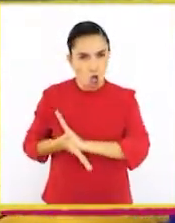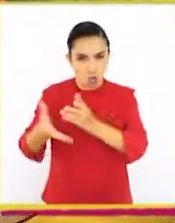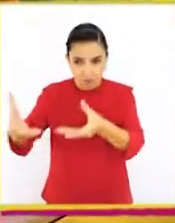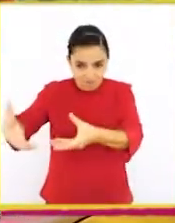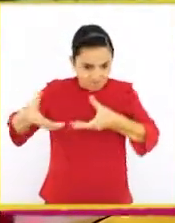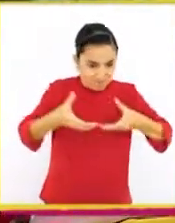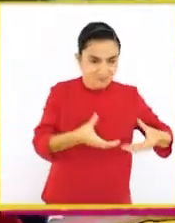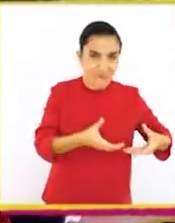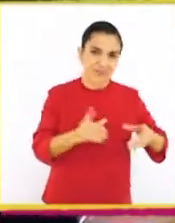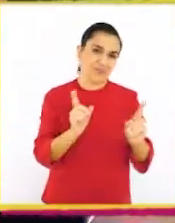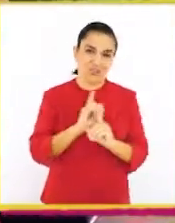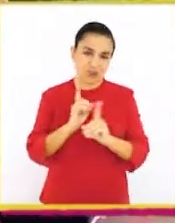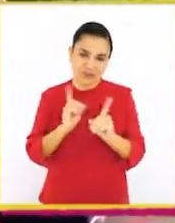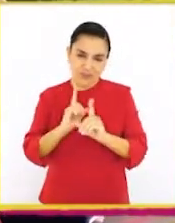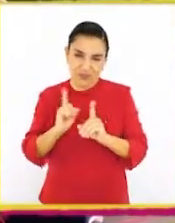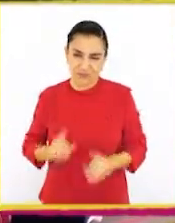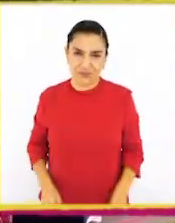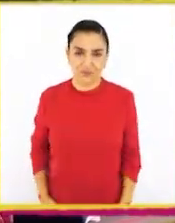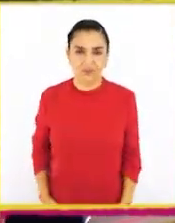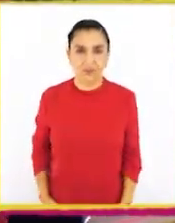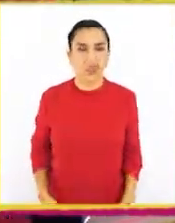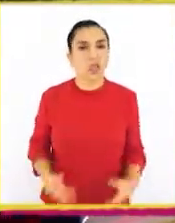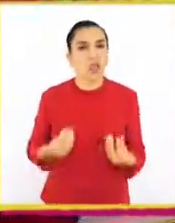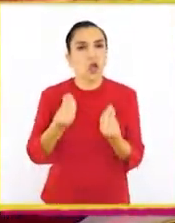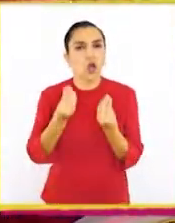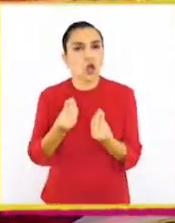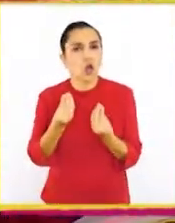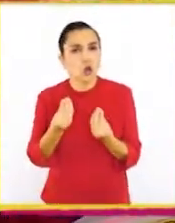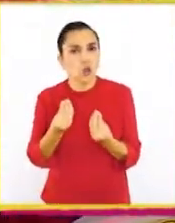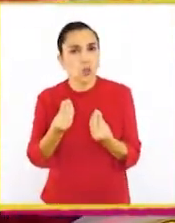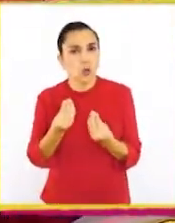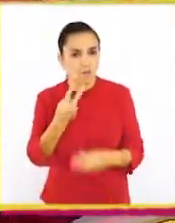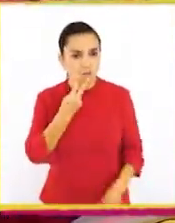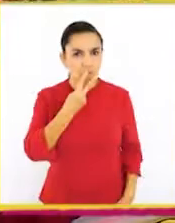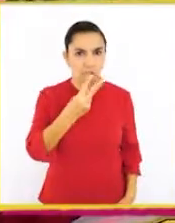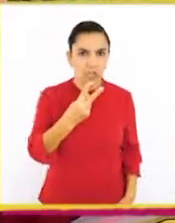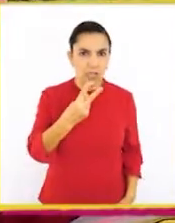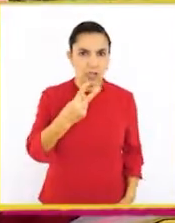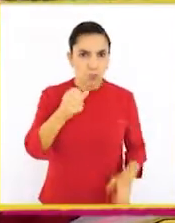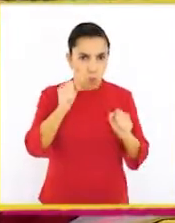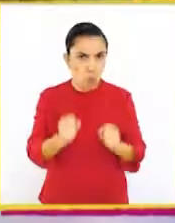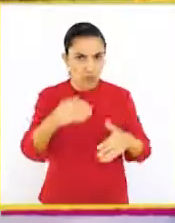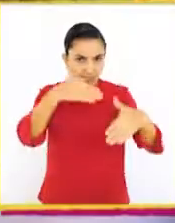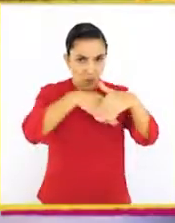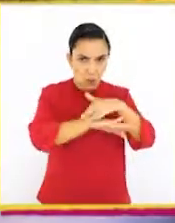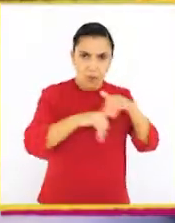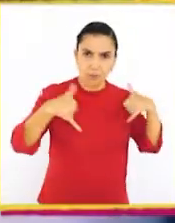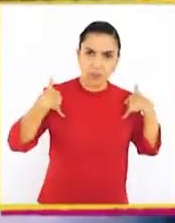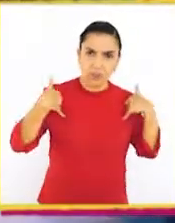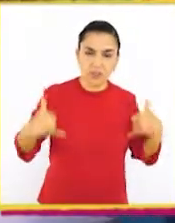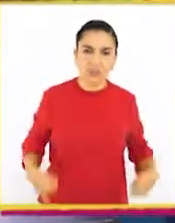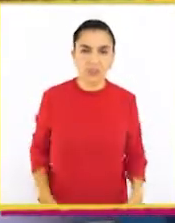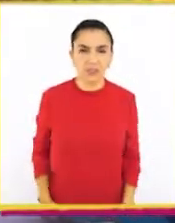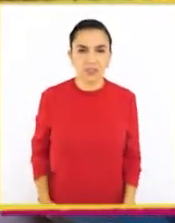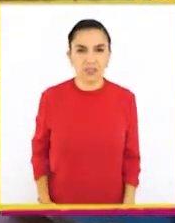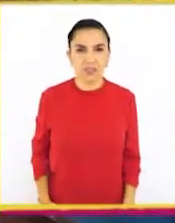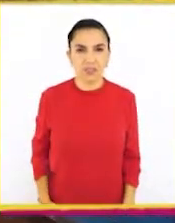todos? ¡Claro que no! ¿Cómo podemos ver si caben en la mochila?